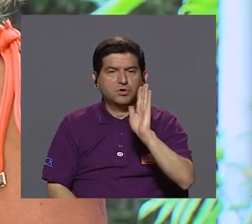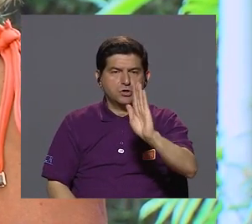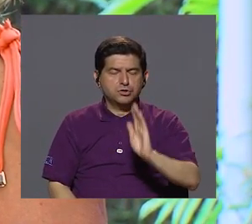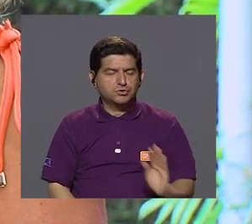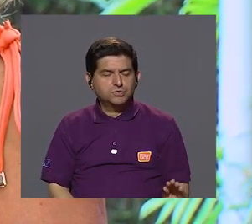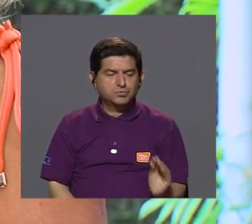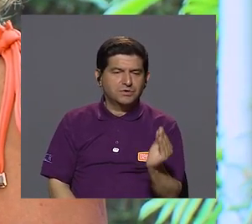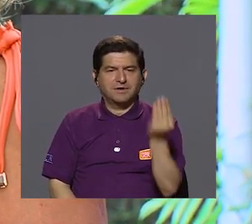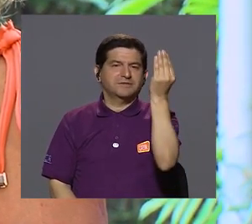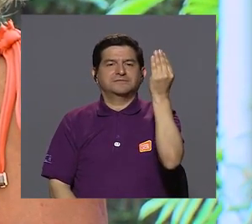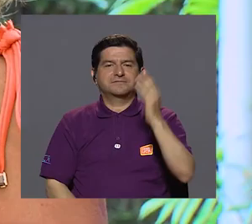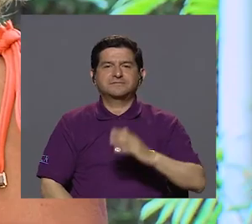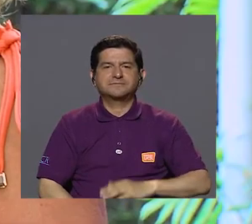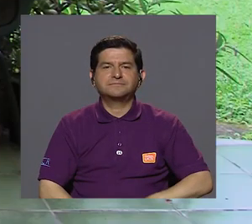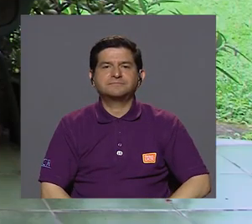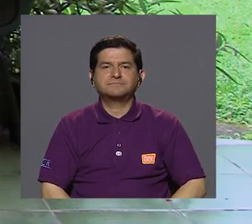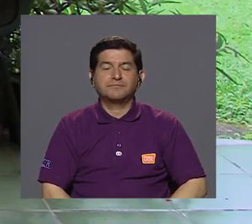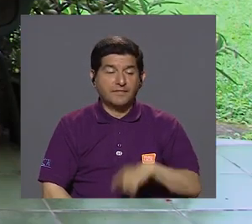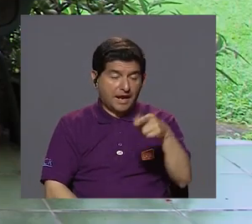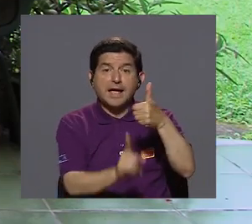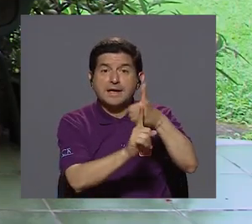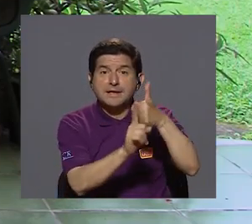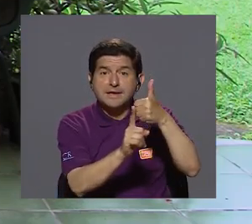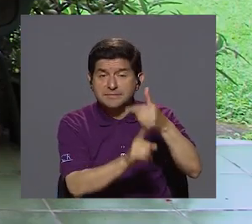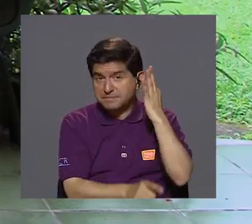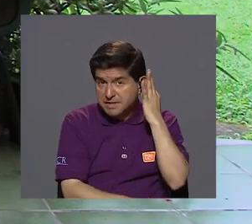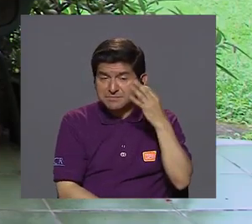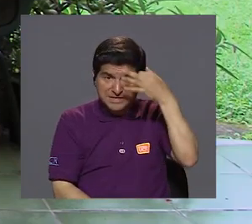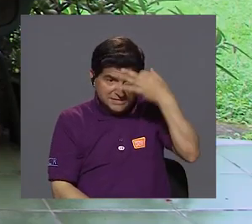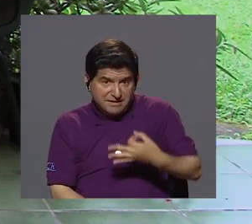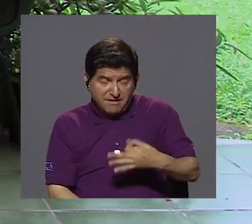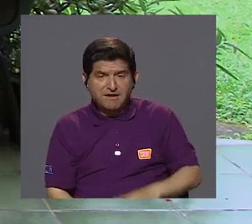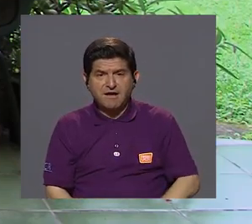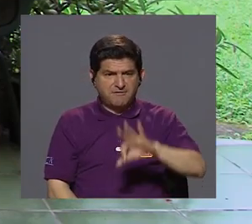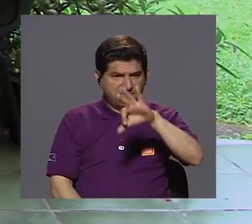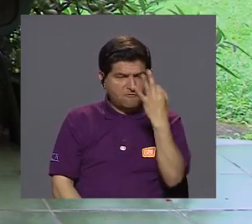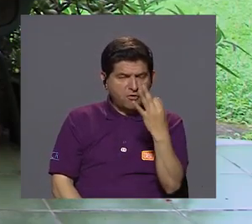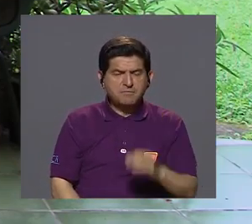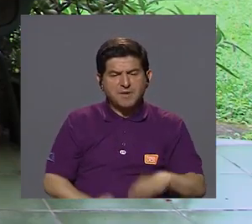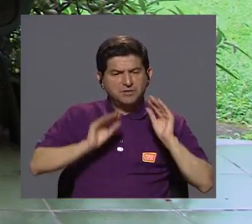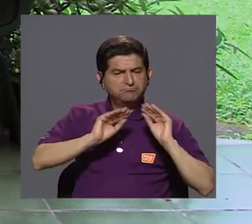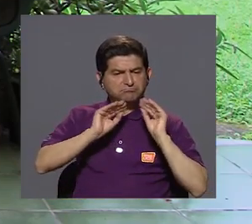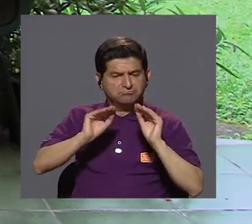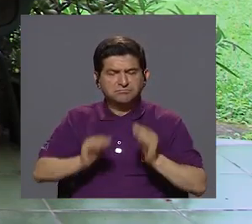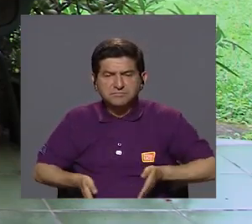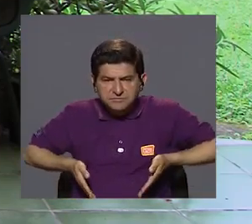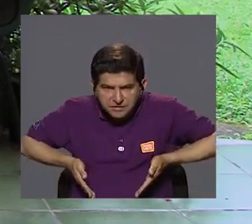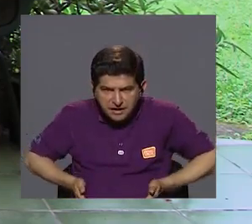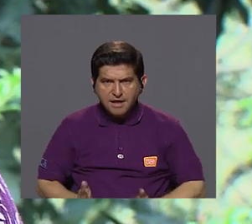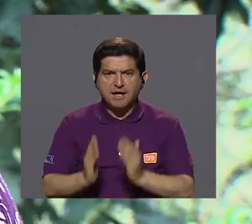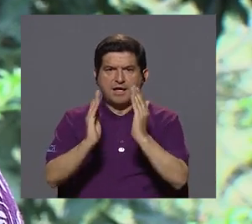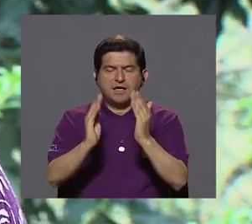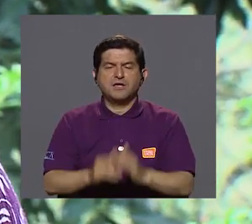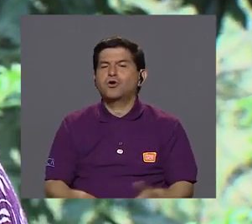ejercicio y también sobre su crianza. Entonces, ellas mismas consideran que la forma en la que crían a sus